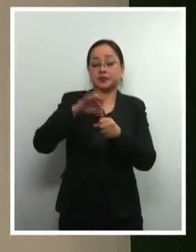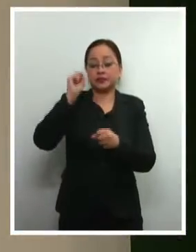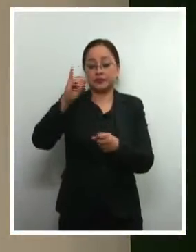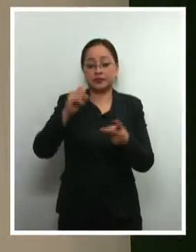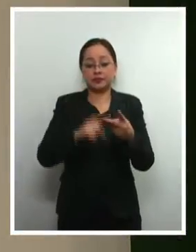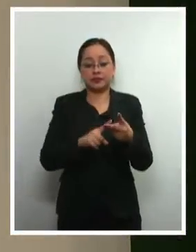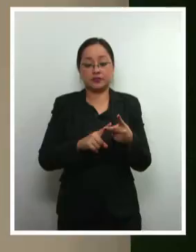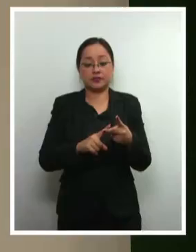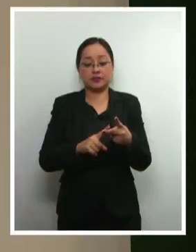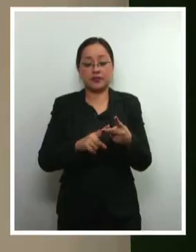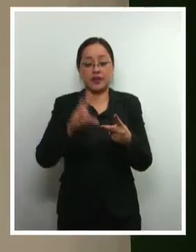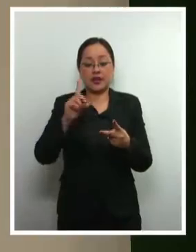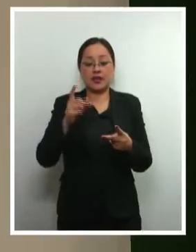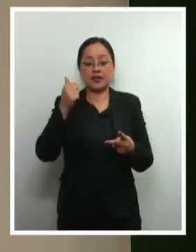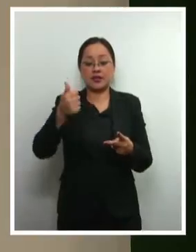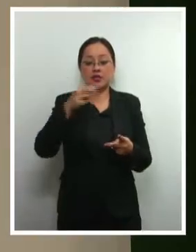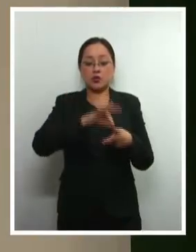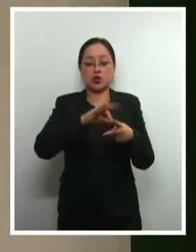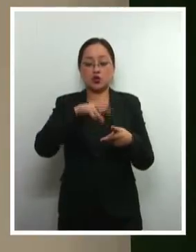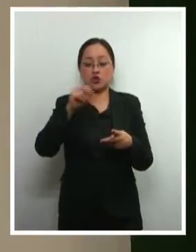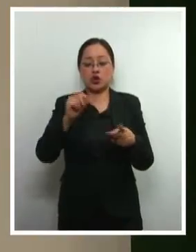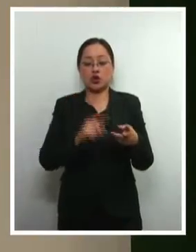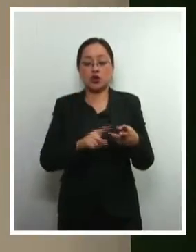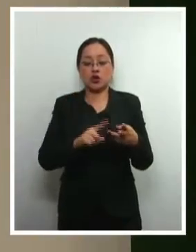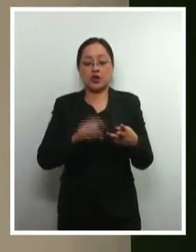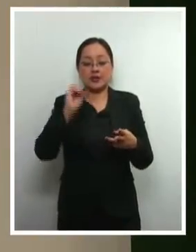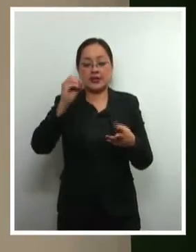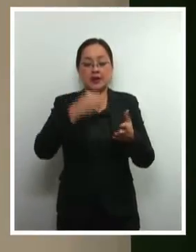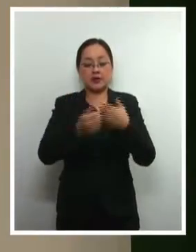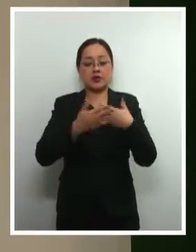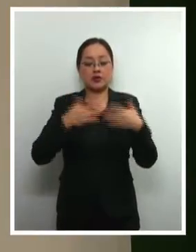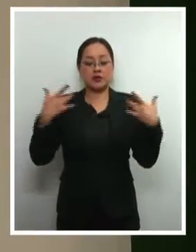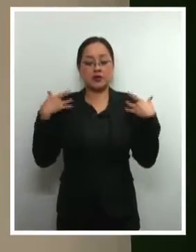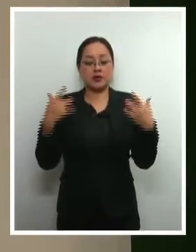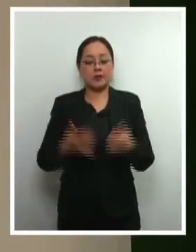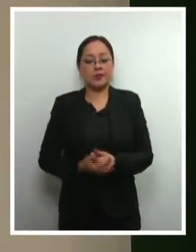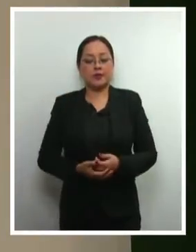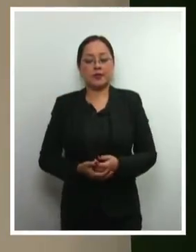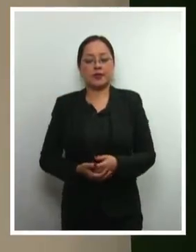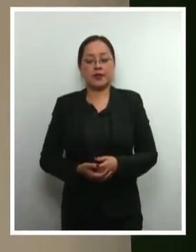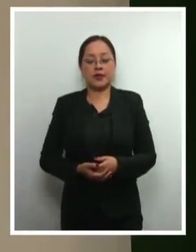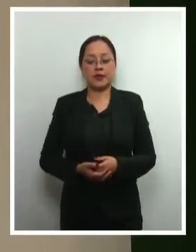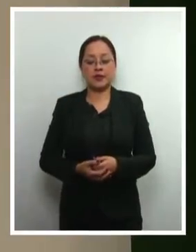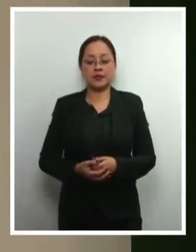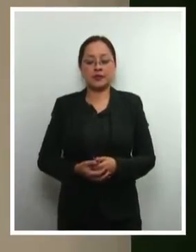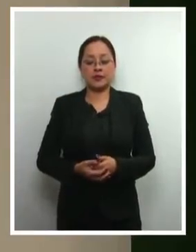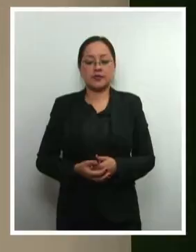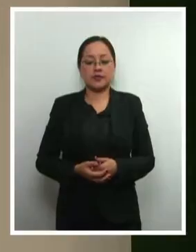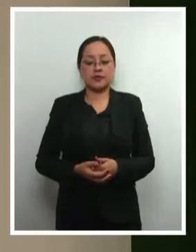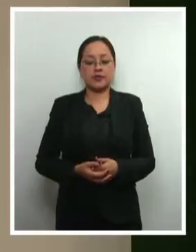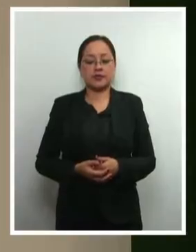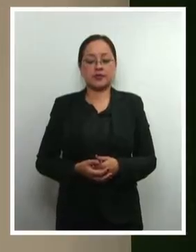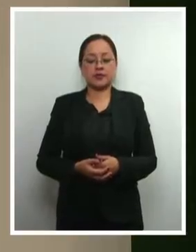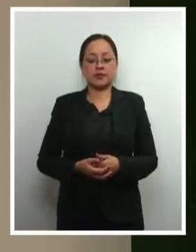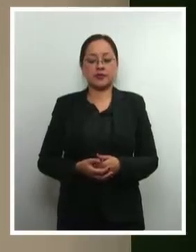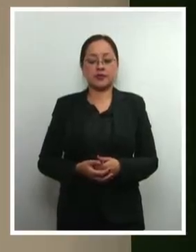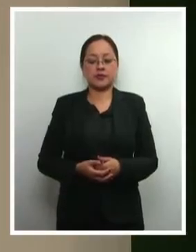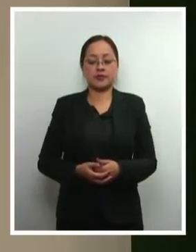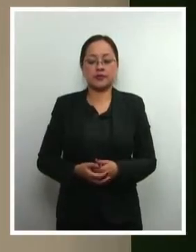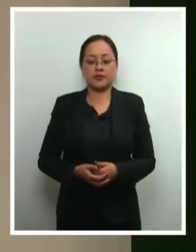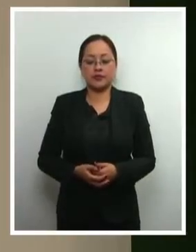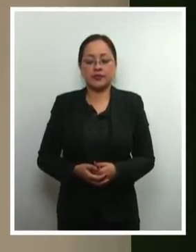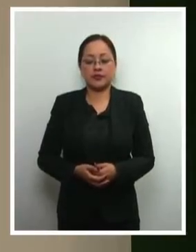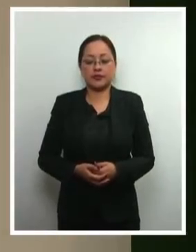a favor, 36 en contra y 0 abstenciones. En unos momentos sabremos cuál es